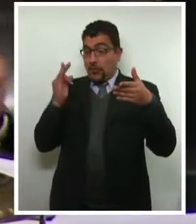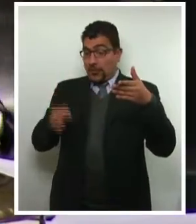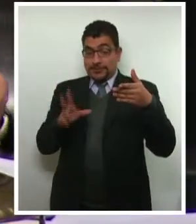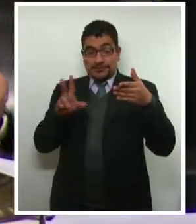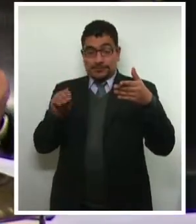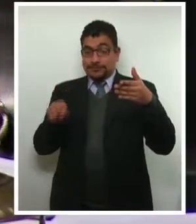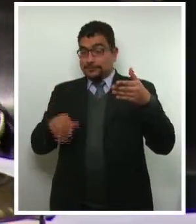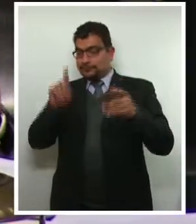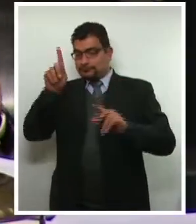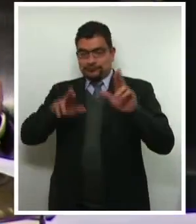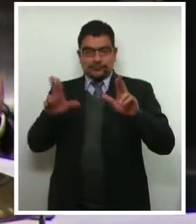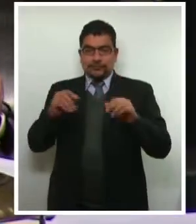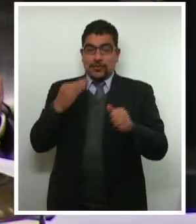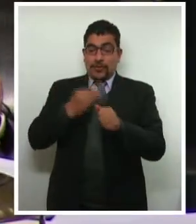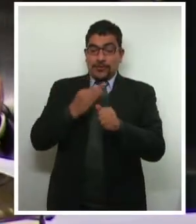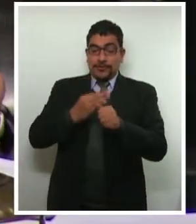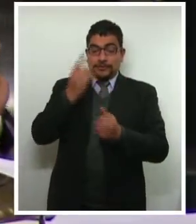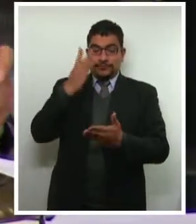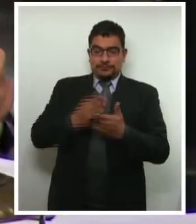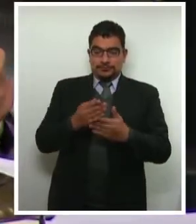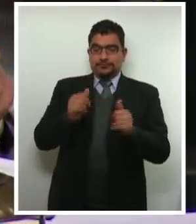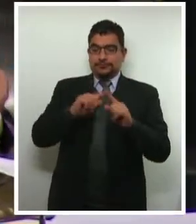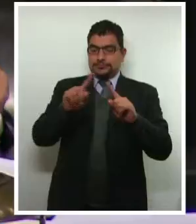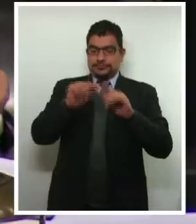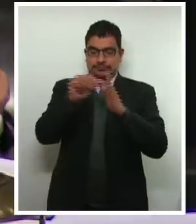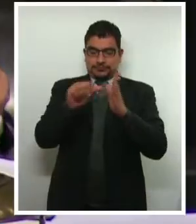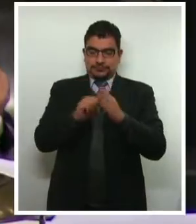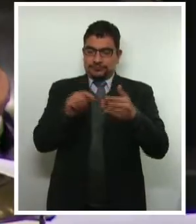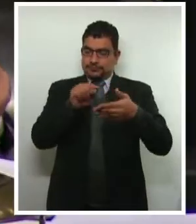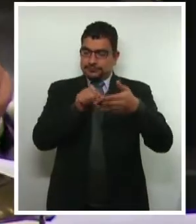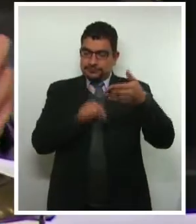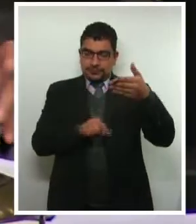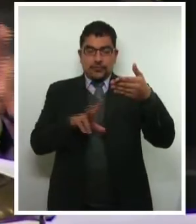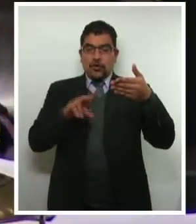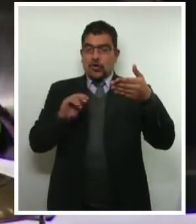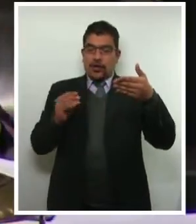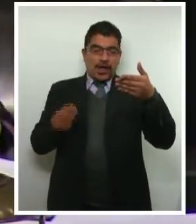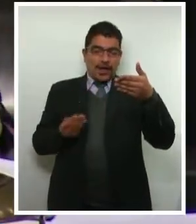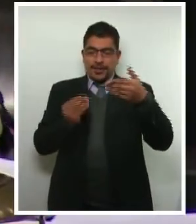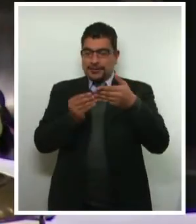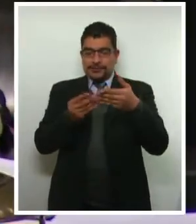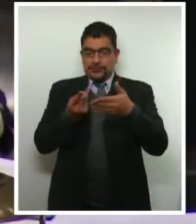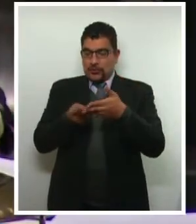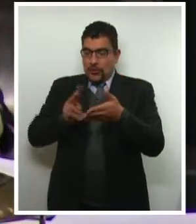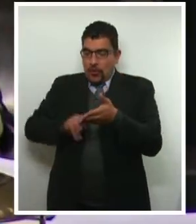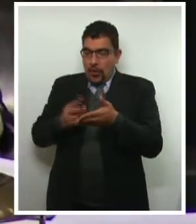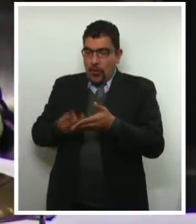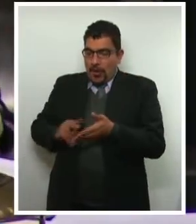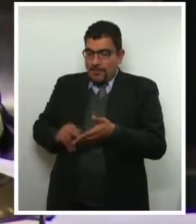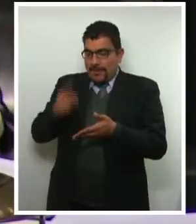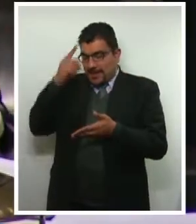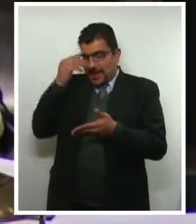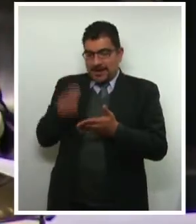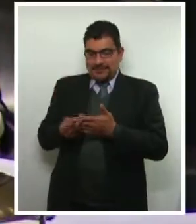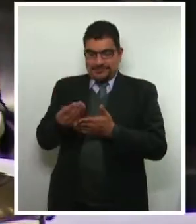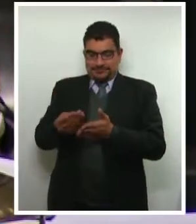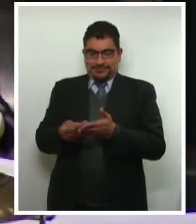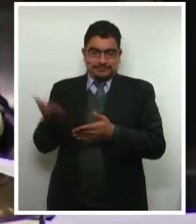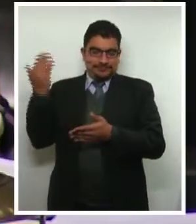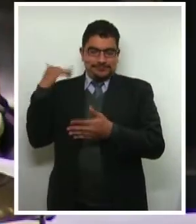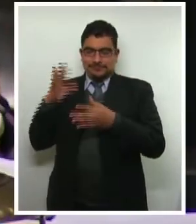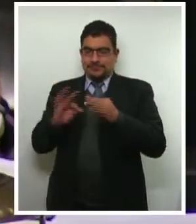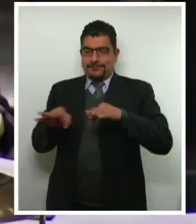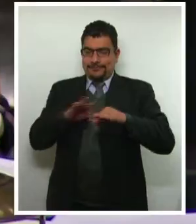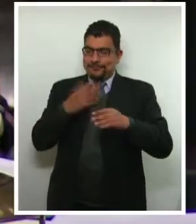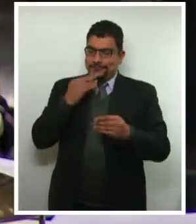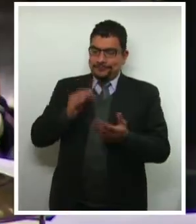a votar solo aquellos artículos que no estén doblemente reservados, como se ha venido